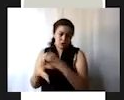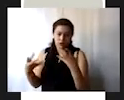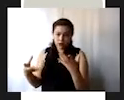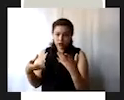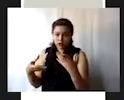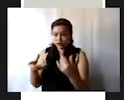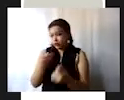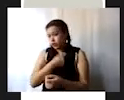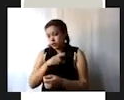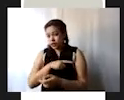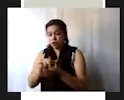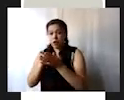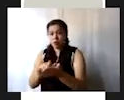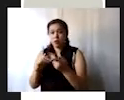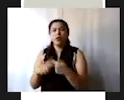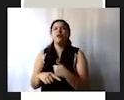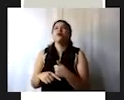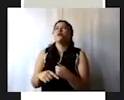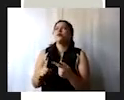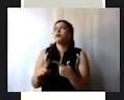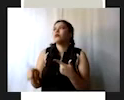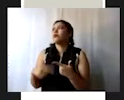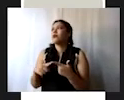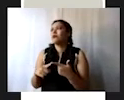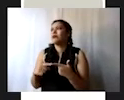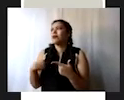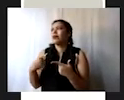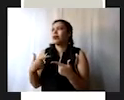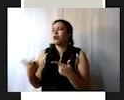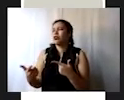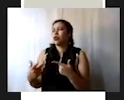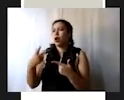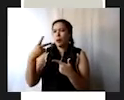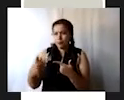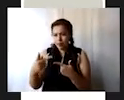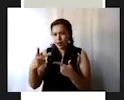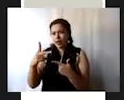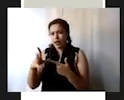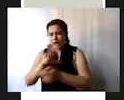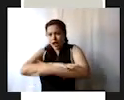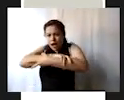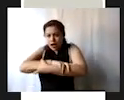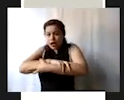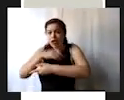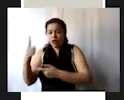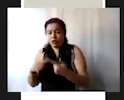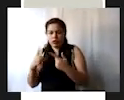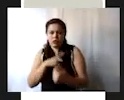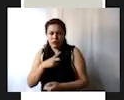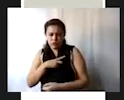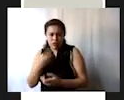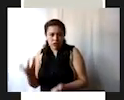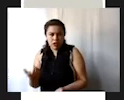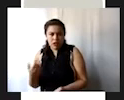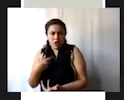salud? ¿O estoy por ejemplo, contribuyendo a la P de alianzas, ¿no? Es que es una por sí sola, o también con lo que hago,